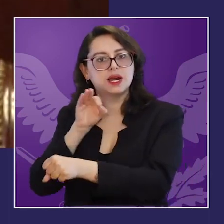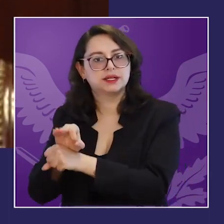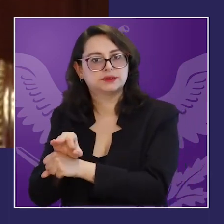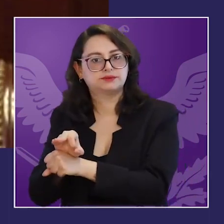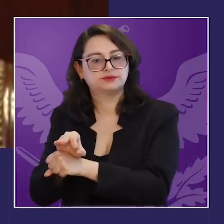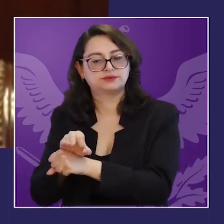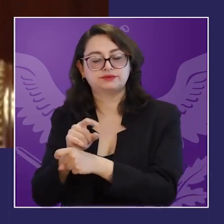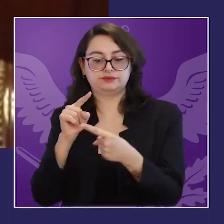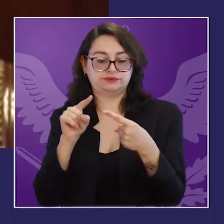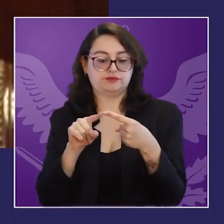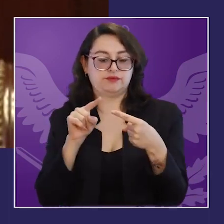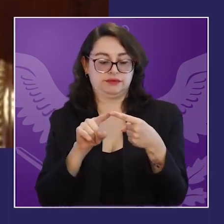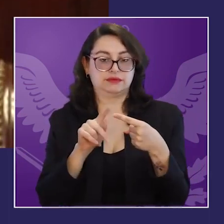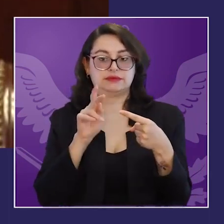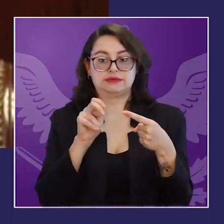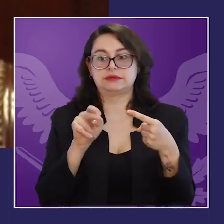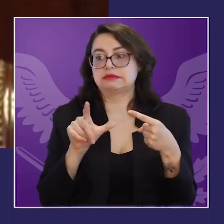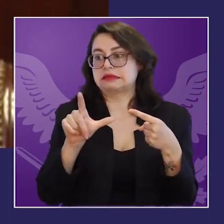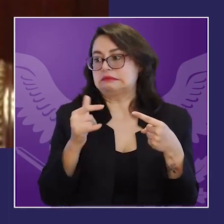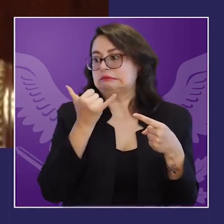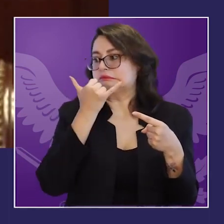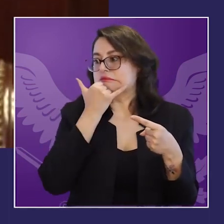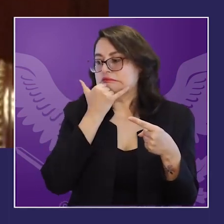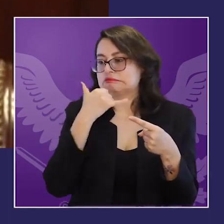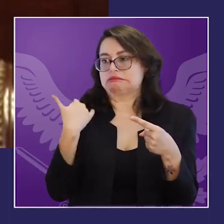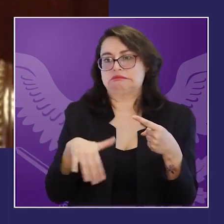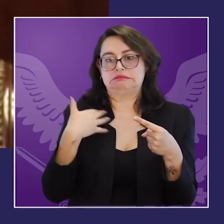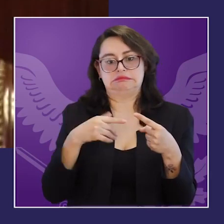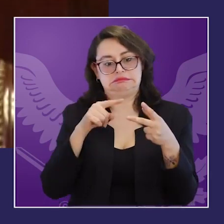como 5 minutos y solo me quedan 5 para los otros 2 temas.